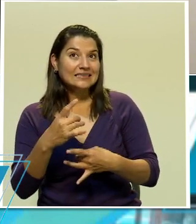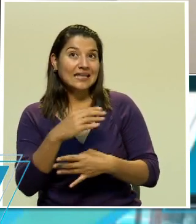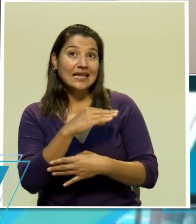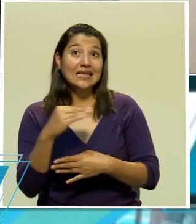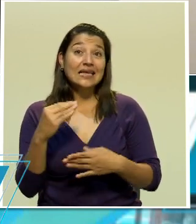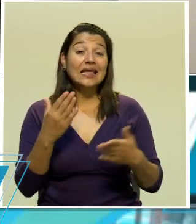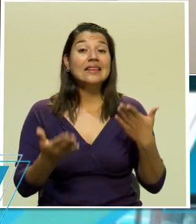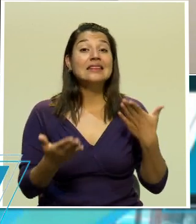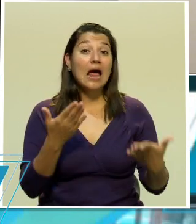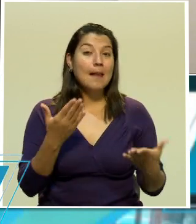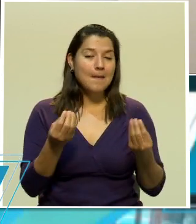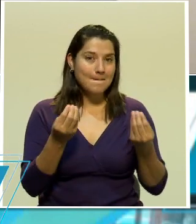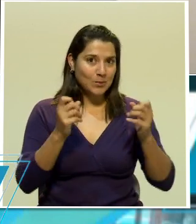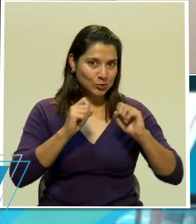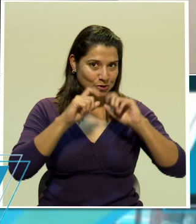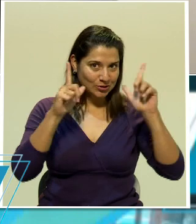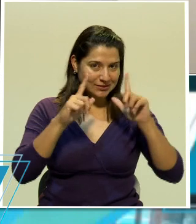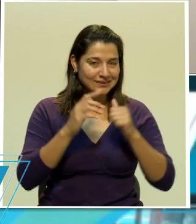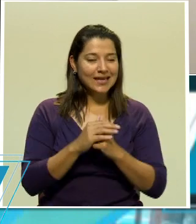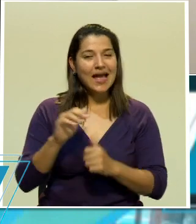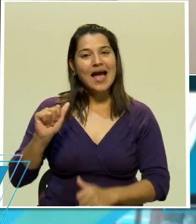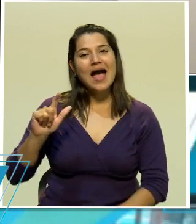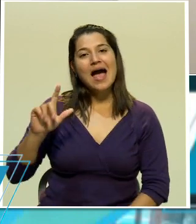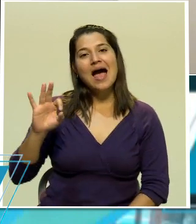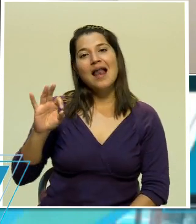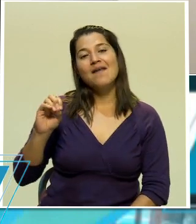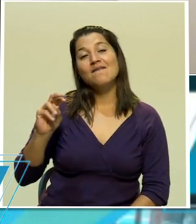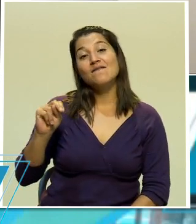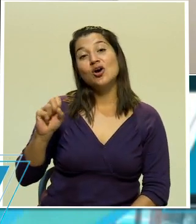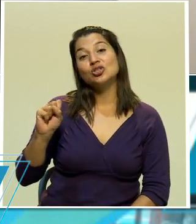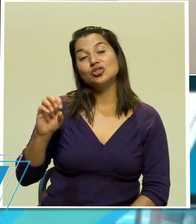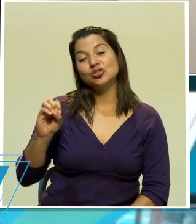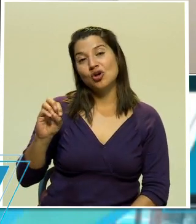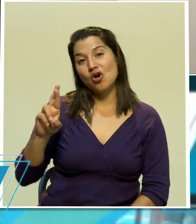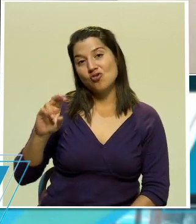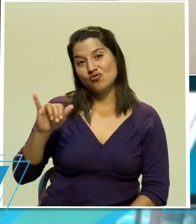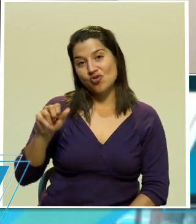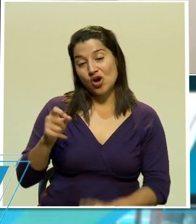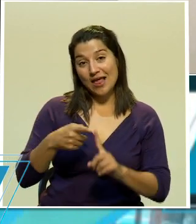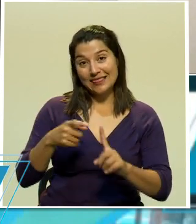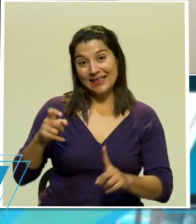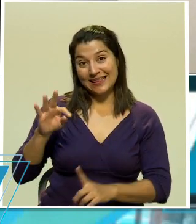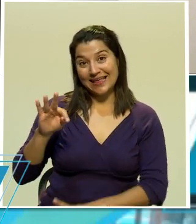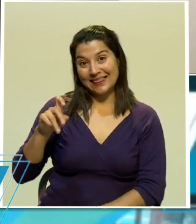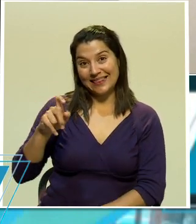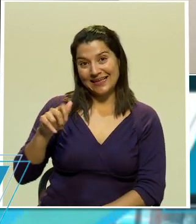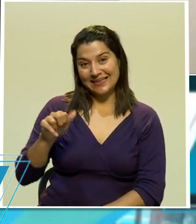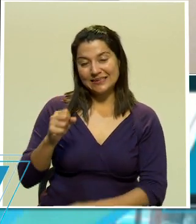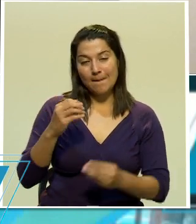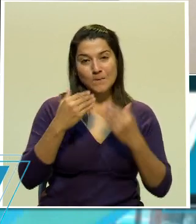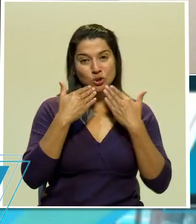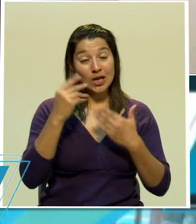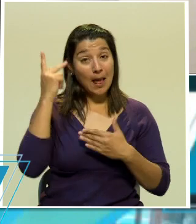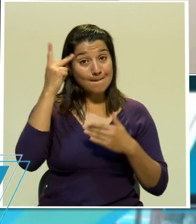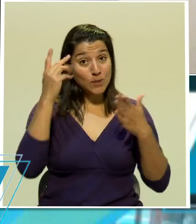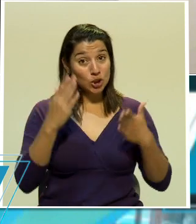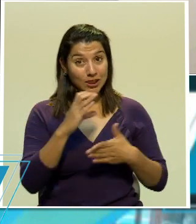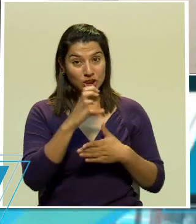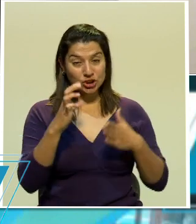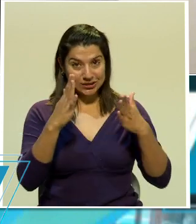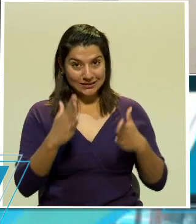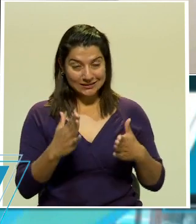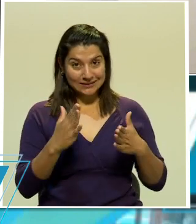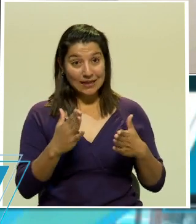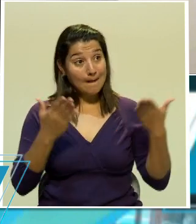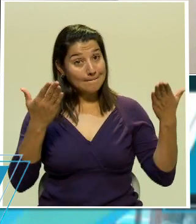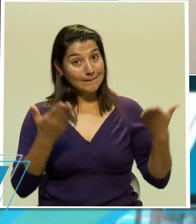y seguramente sorprendente. Alfonso Rojas desde Texas, muchísimas gracias, politólogo costarricense.